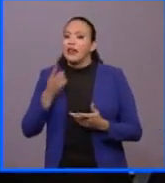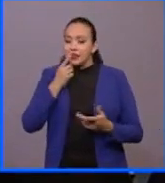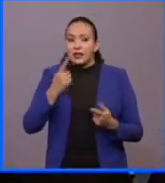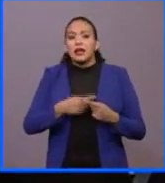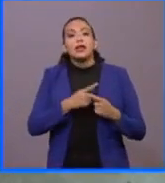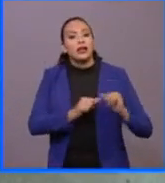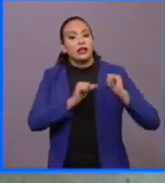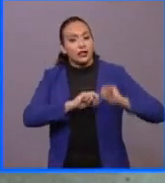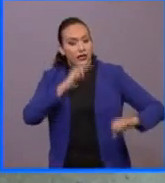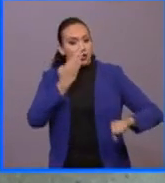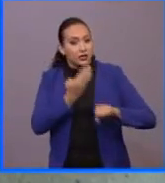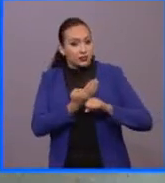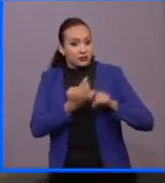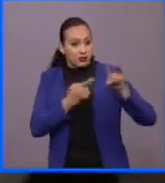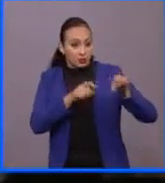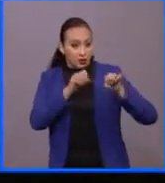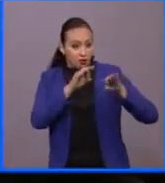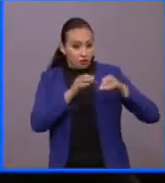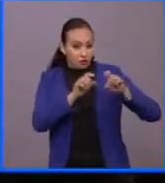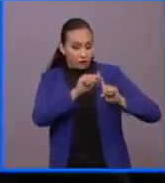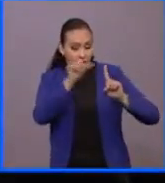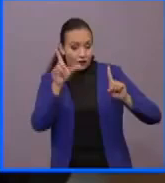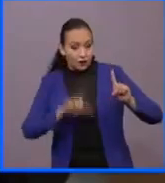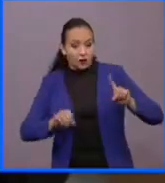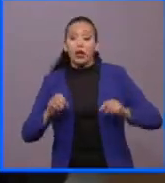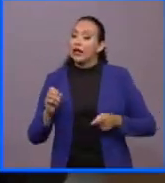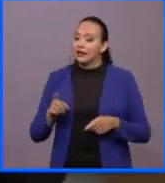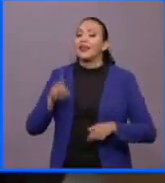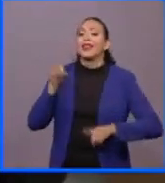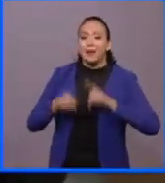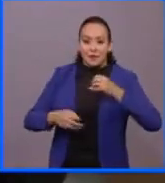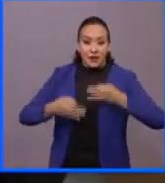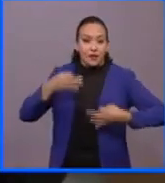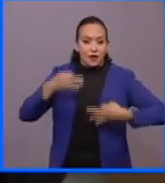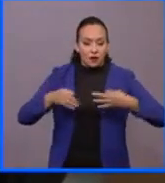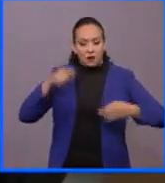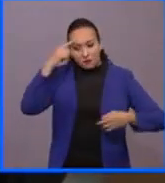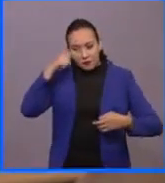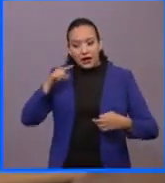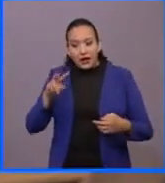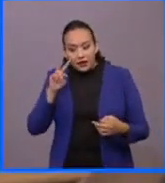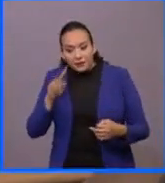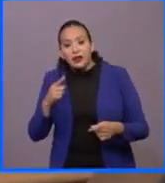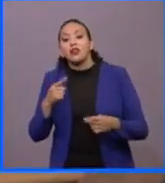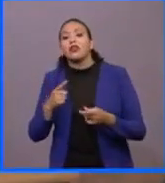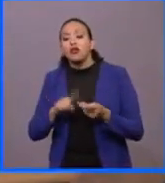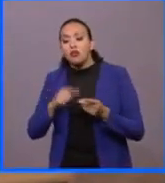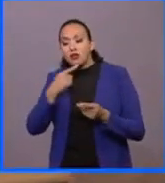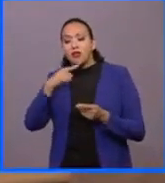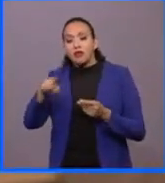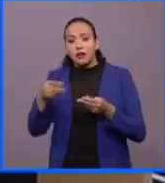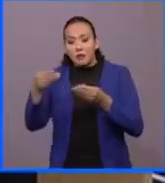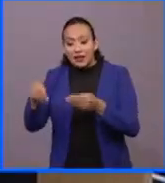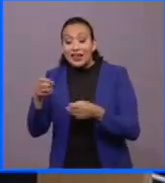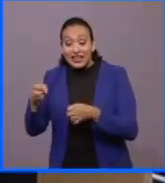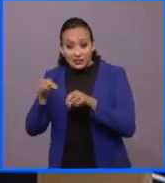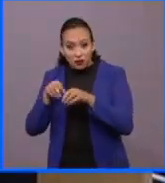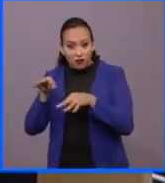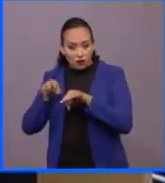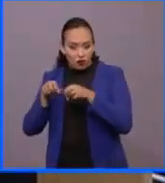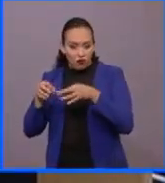conciliación y arbitraje, corresponde al juzgado de distrito ante el que se presentó esta demanda. De acuerdo con el